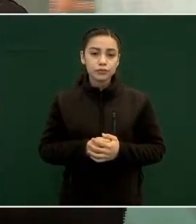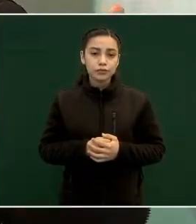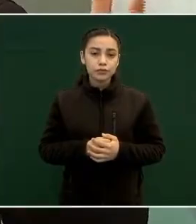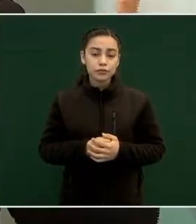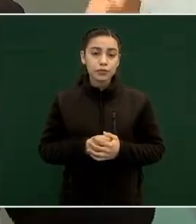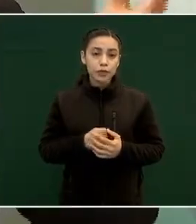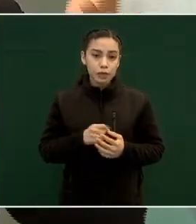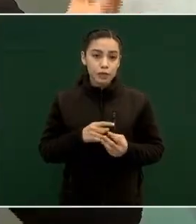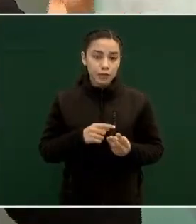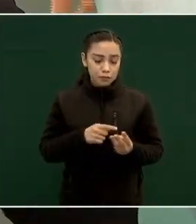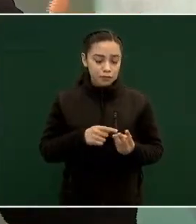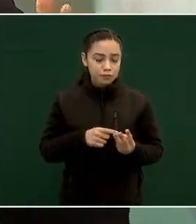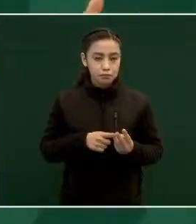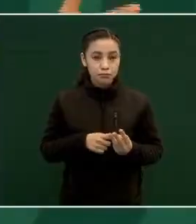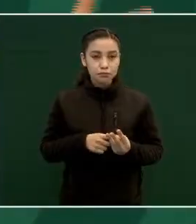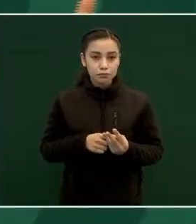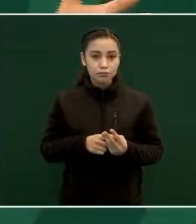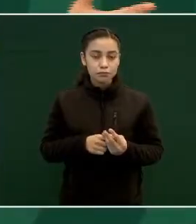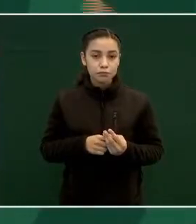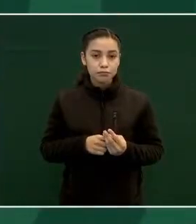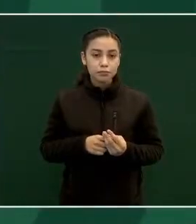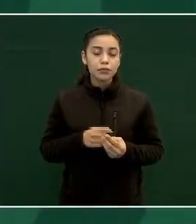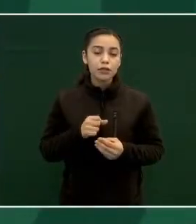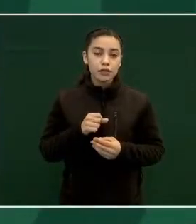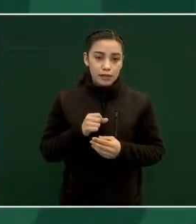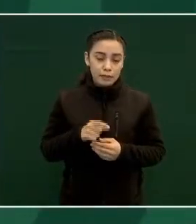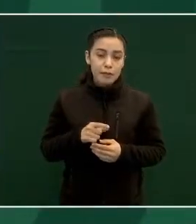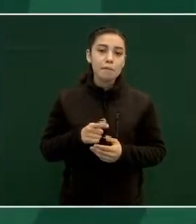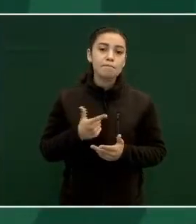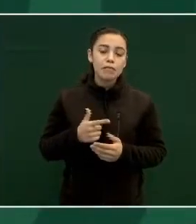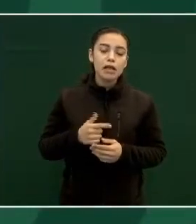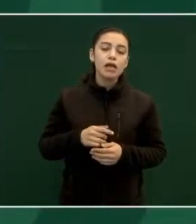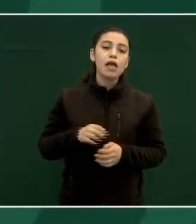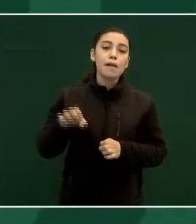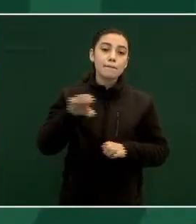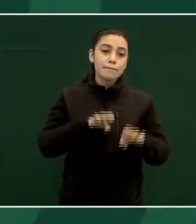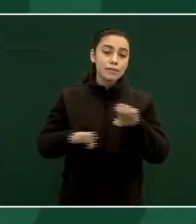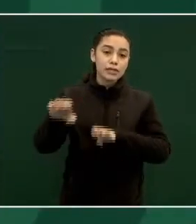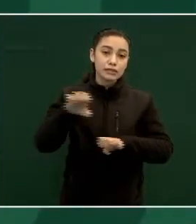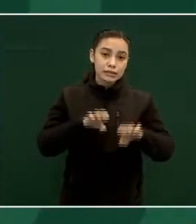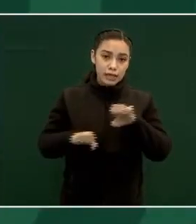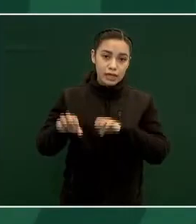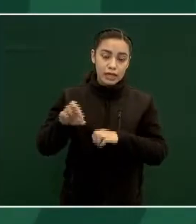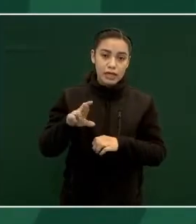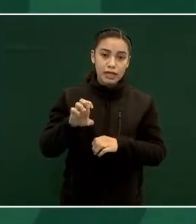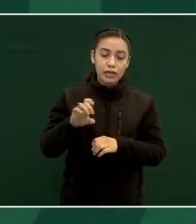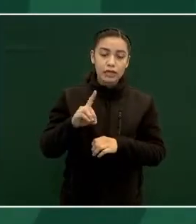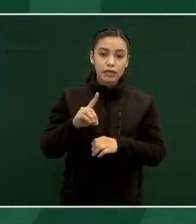o el comportamiento de la empresa Repsol de España en México,